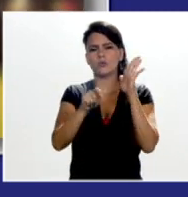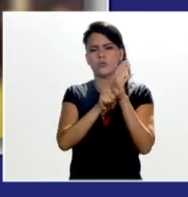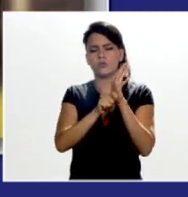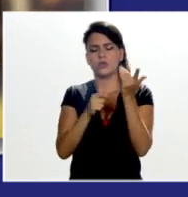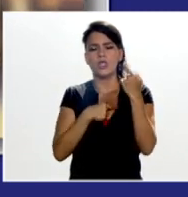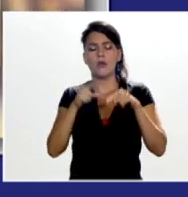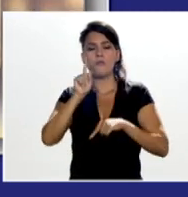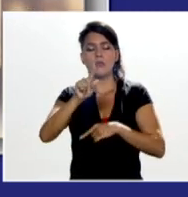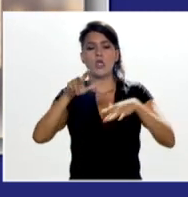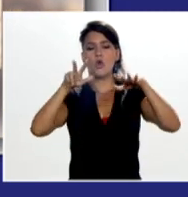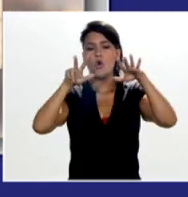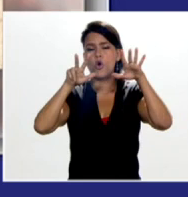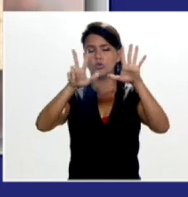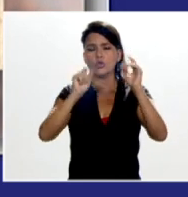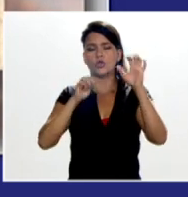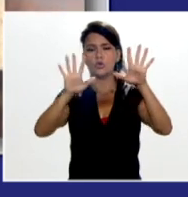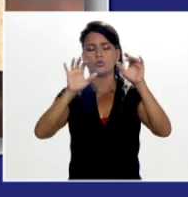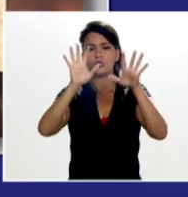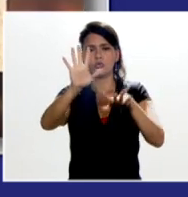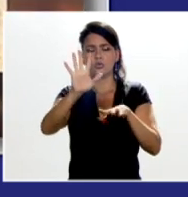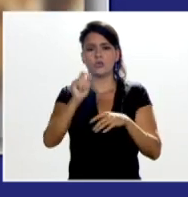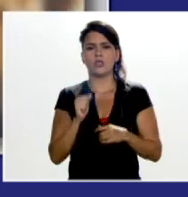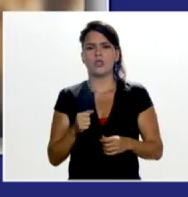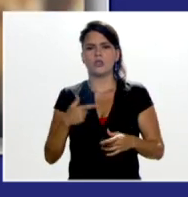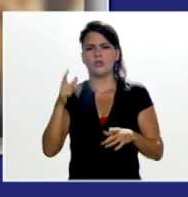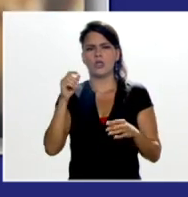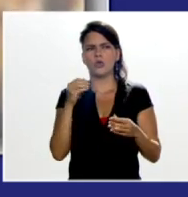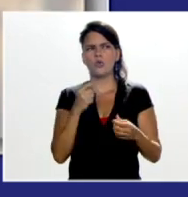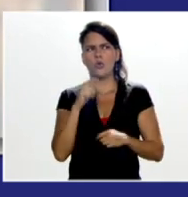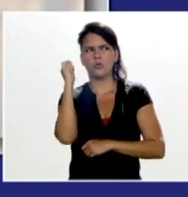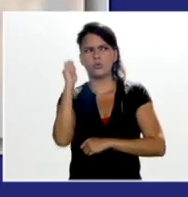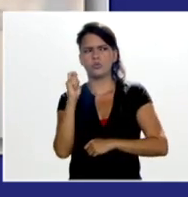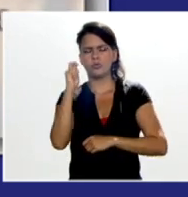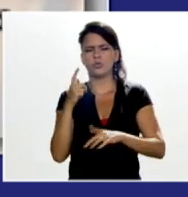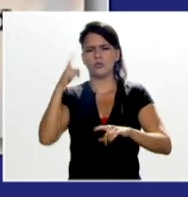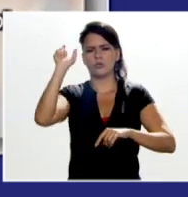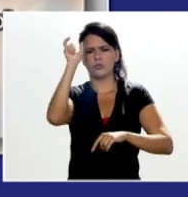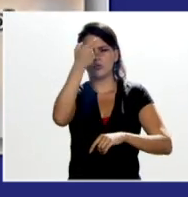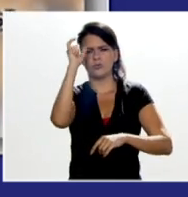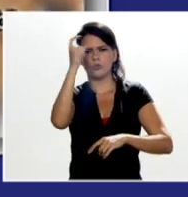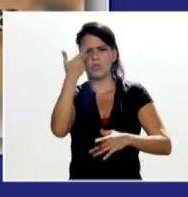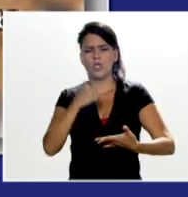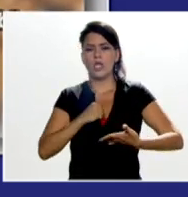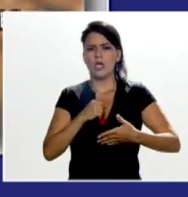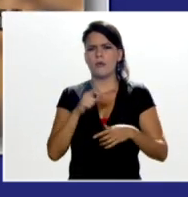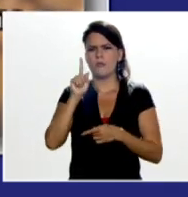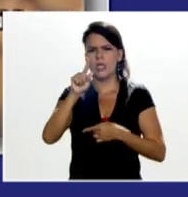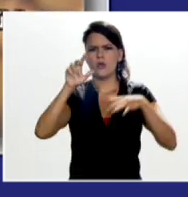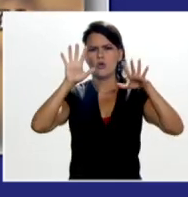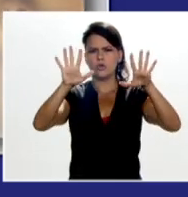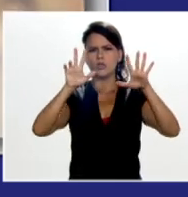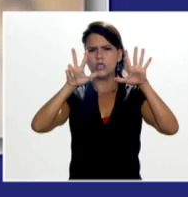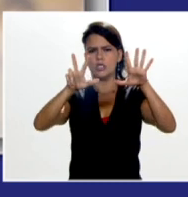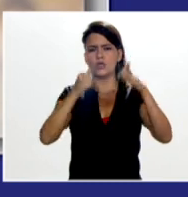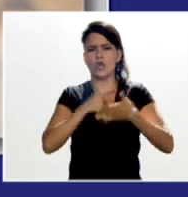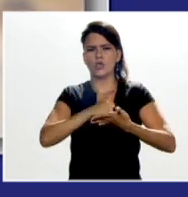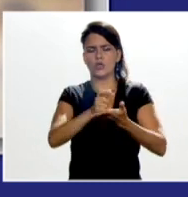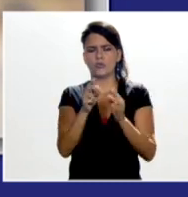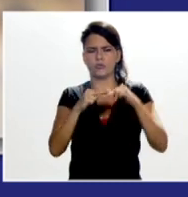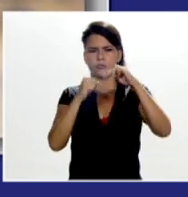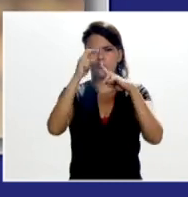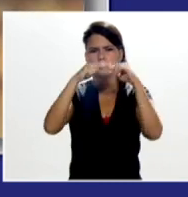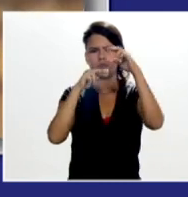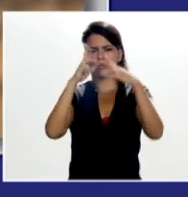1811 fungió como legislador por la región de Calabozo. En 1818 ayuda con la reconstrucción de la República y con la